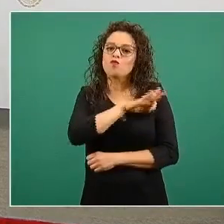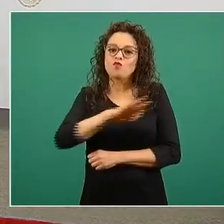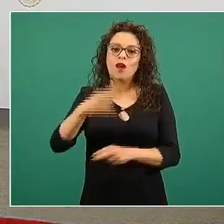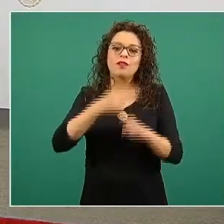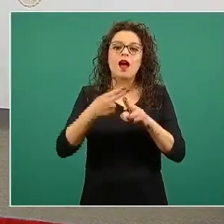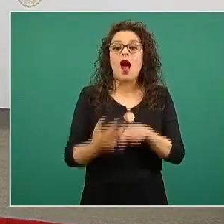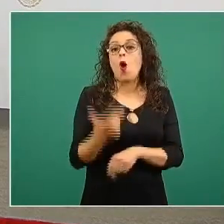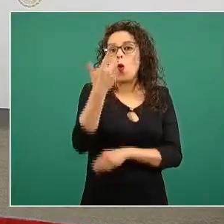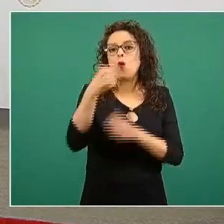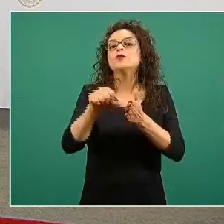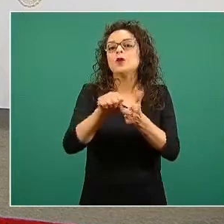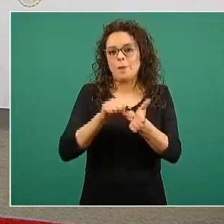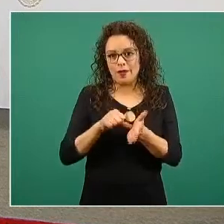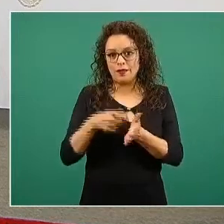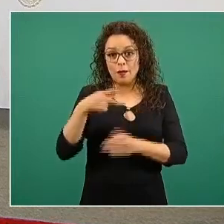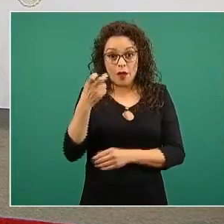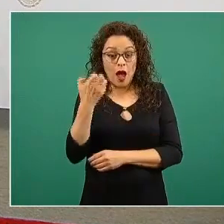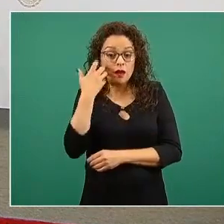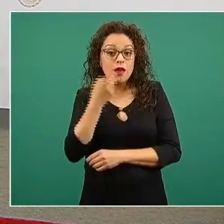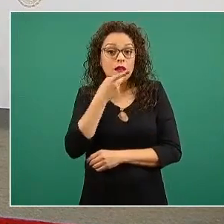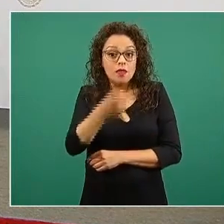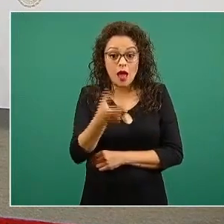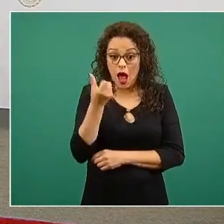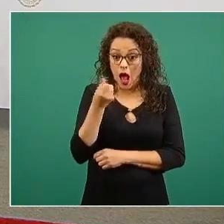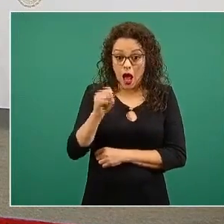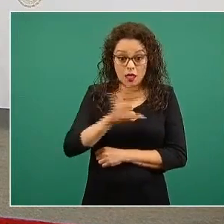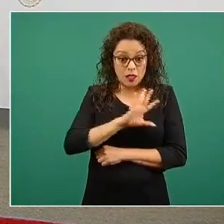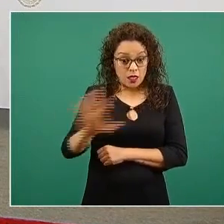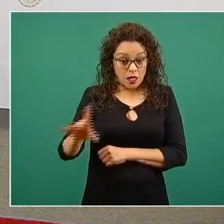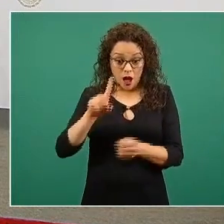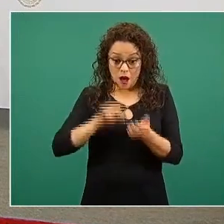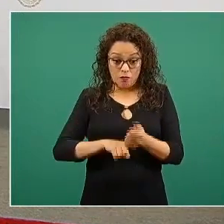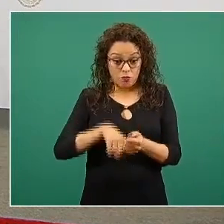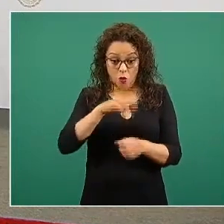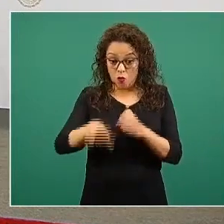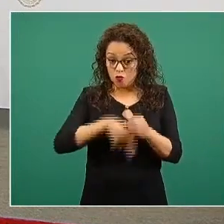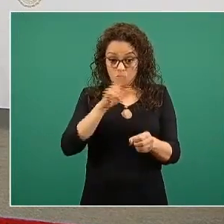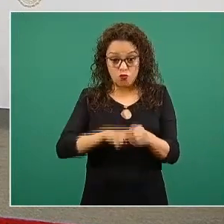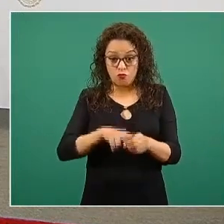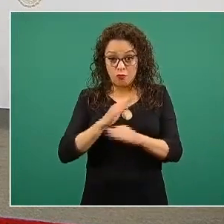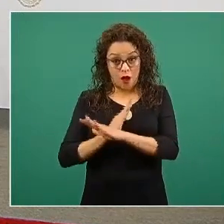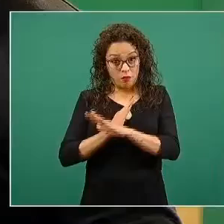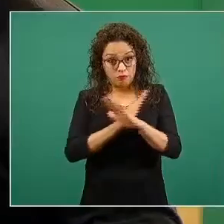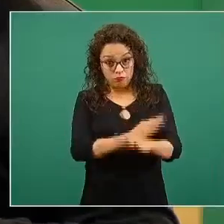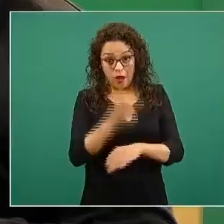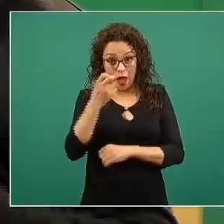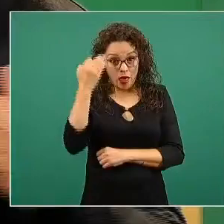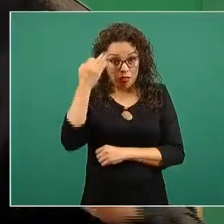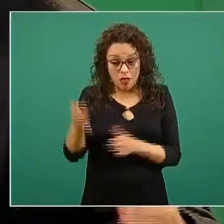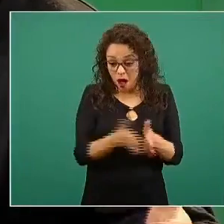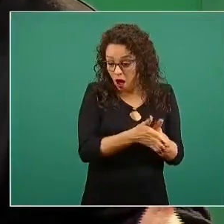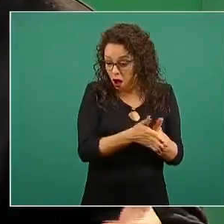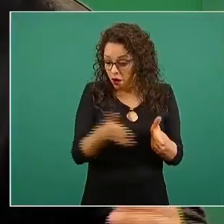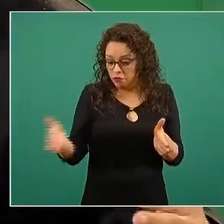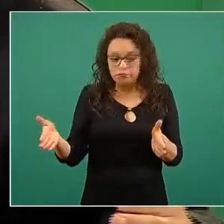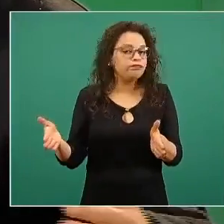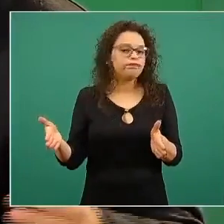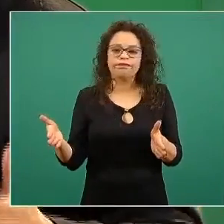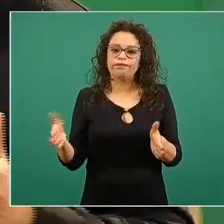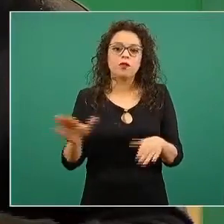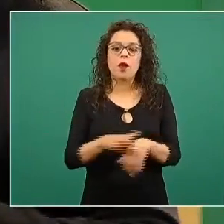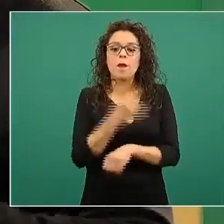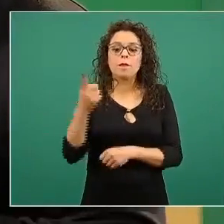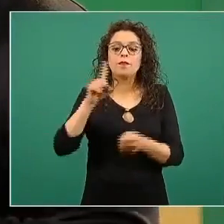significa que los tiempos se vayan a quedar para efectos de la inmunidad natural solamente en esta temporalidad, porque esto también tiene que ver con